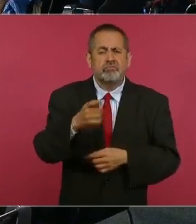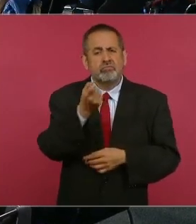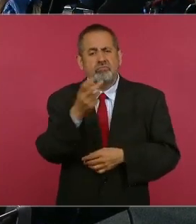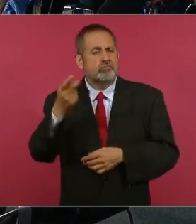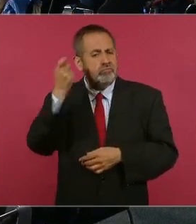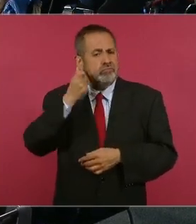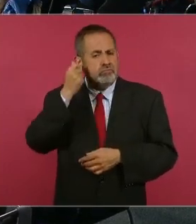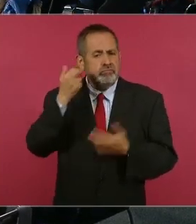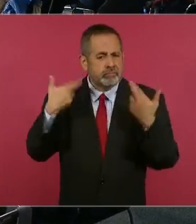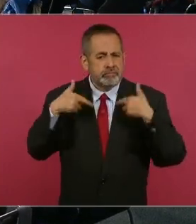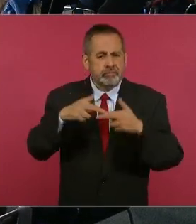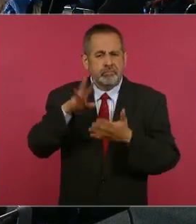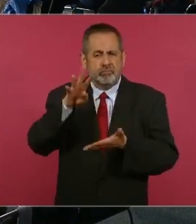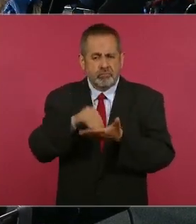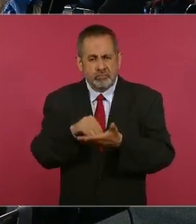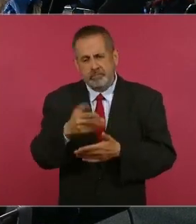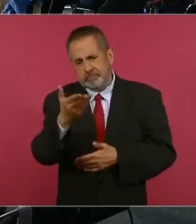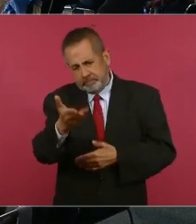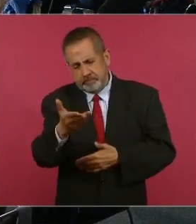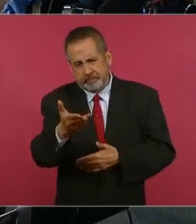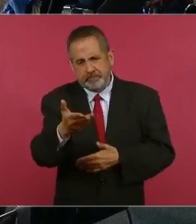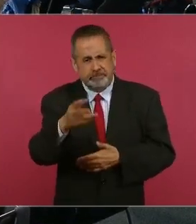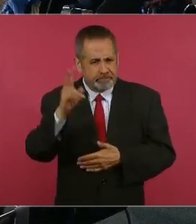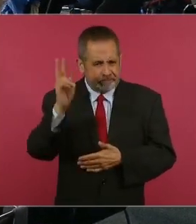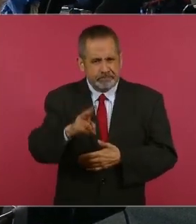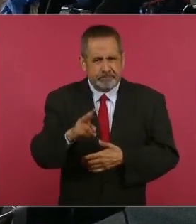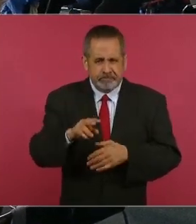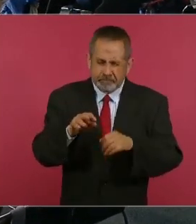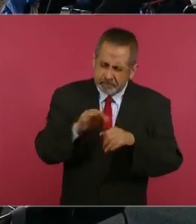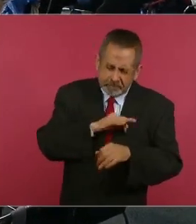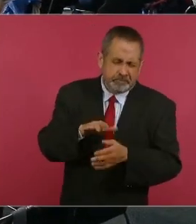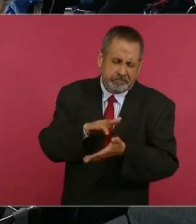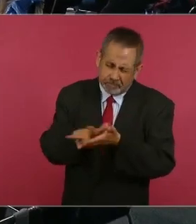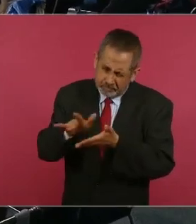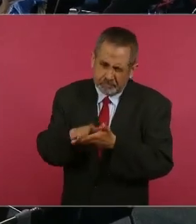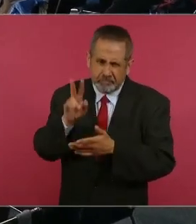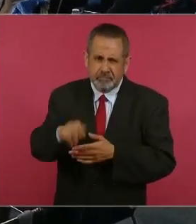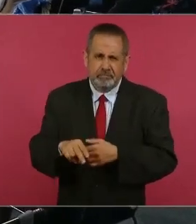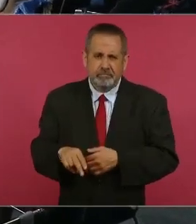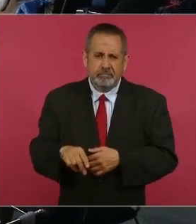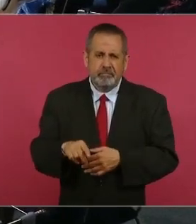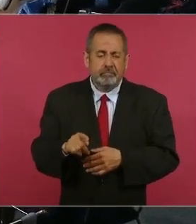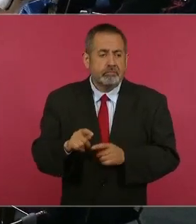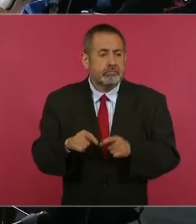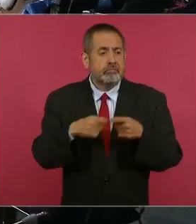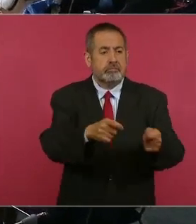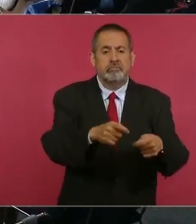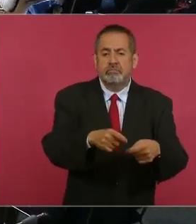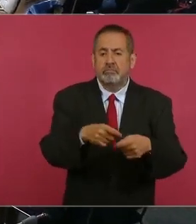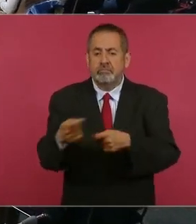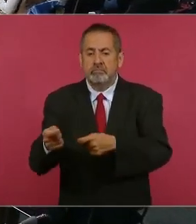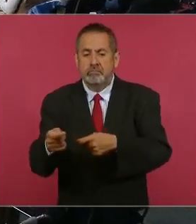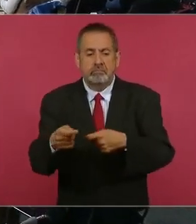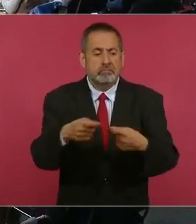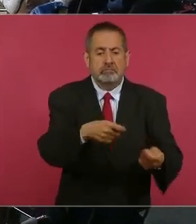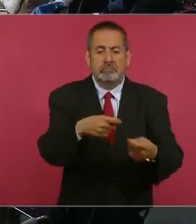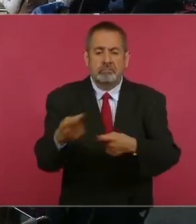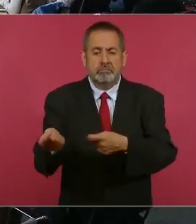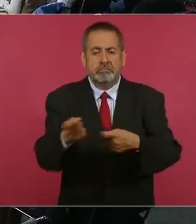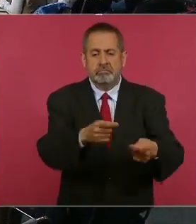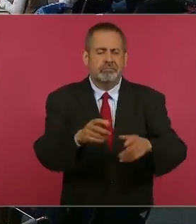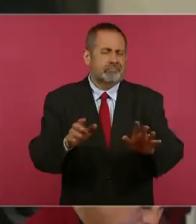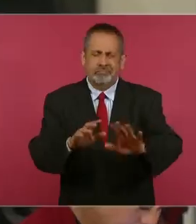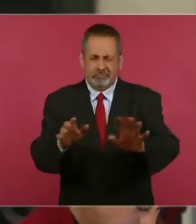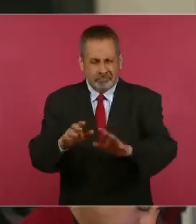cerca de 4,000, pedirle que realmente se les apoye, que no sigan pateando el bote por parte de la Secretaría de Educación del Gobierno del